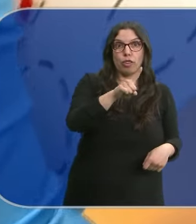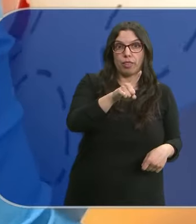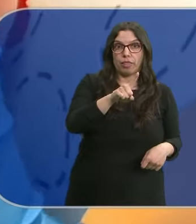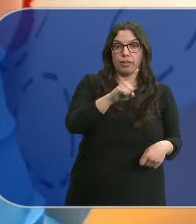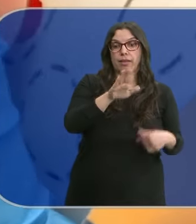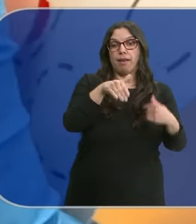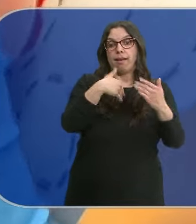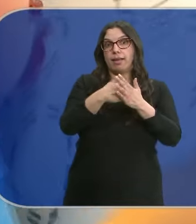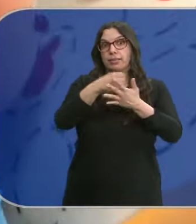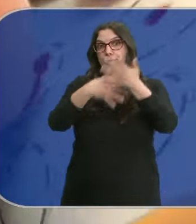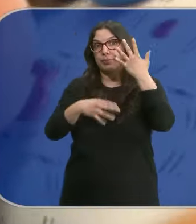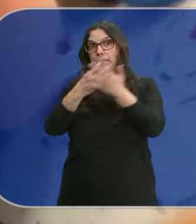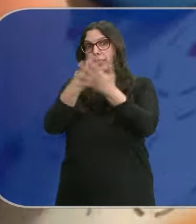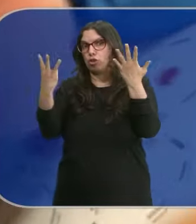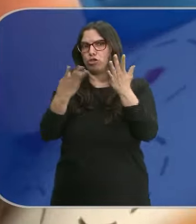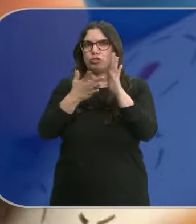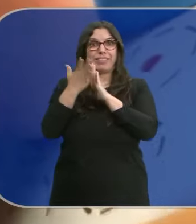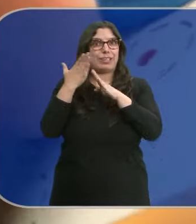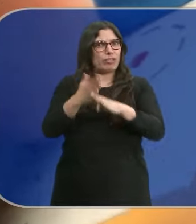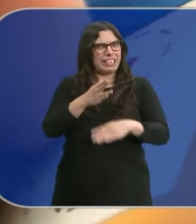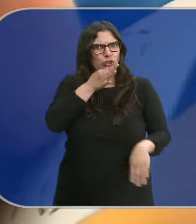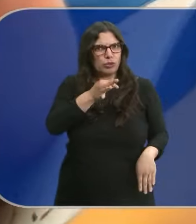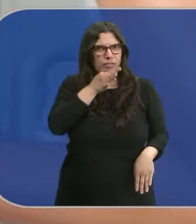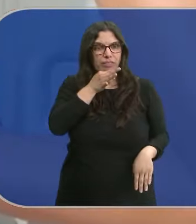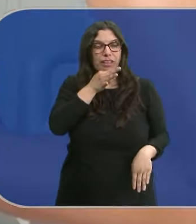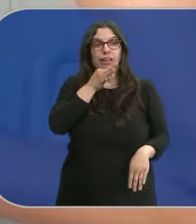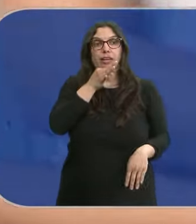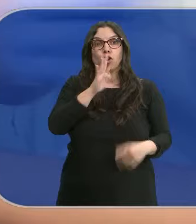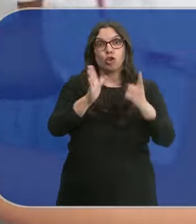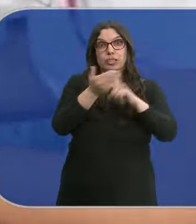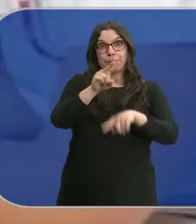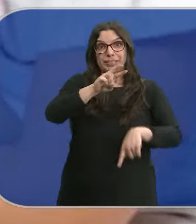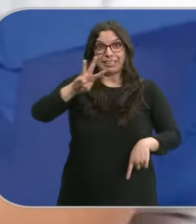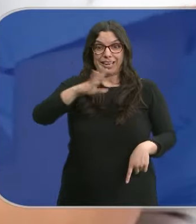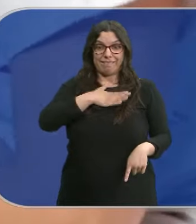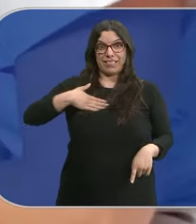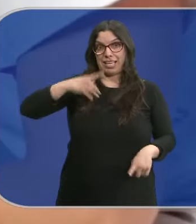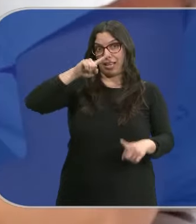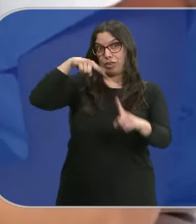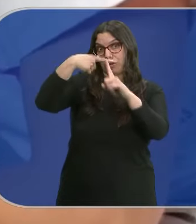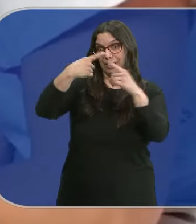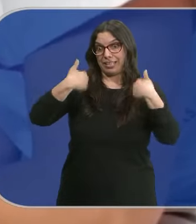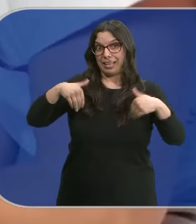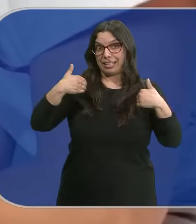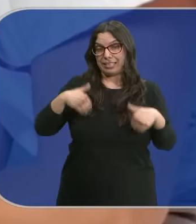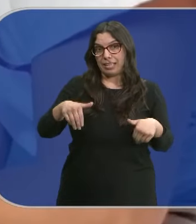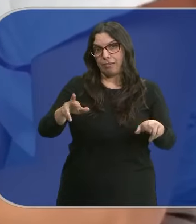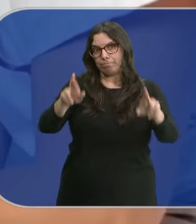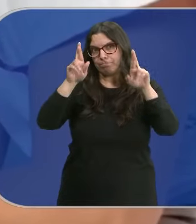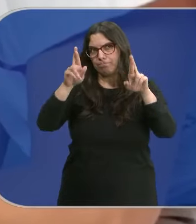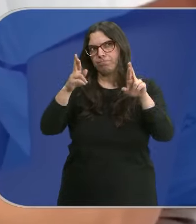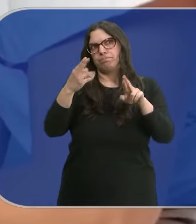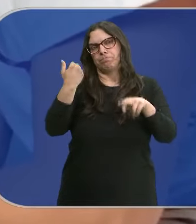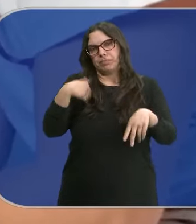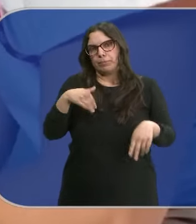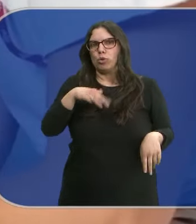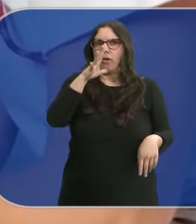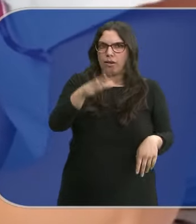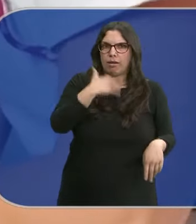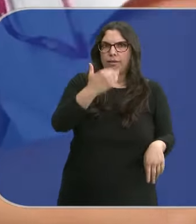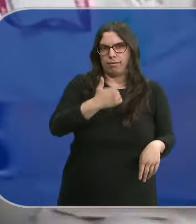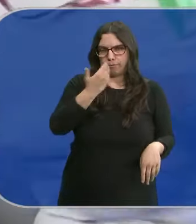neonatales sigue siendo una cifra insuficiente. Llegar a 23, como se espera para el primer trimestre de 2025, ya será una